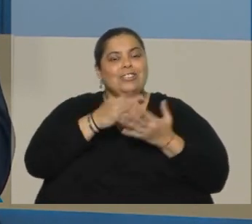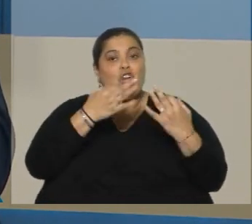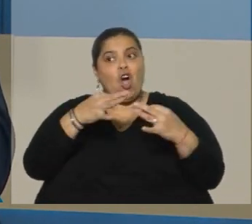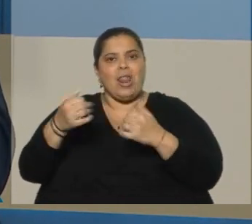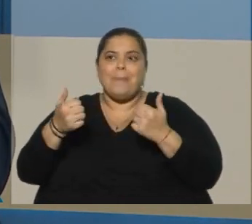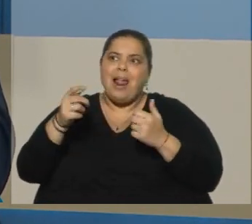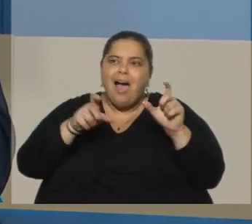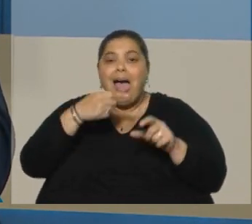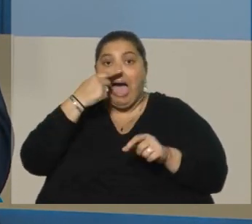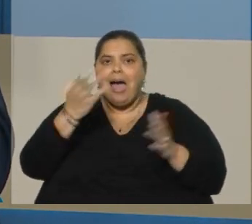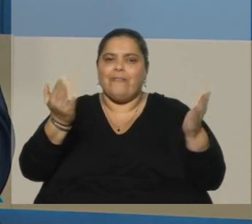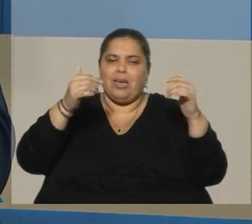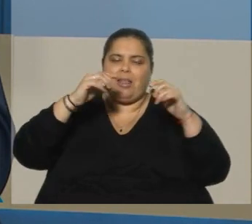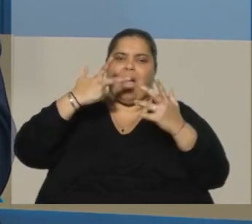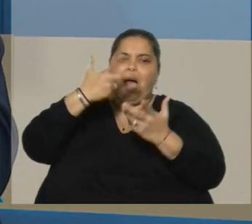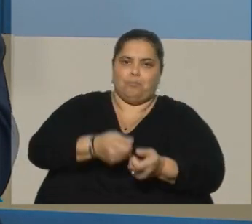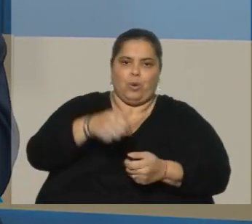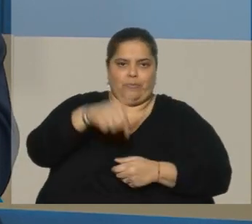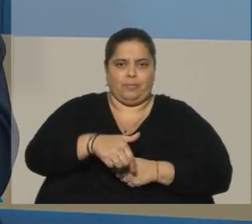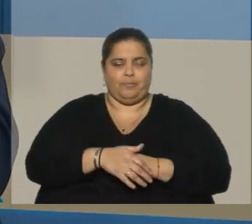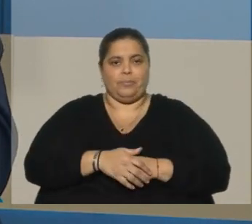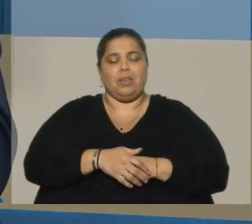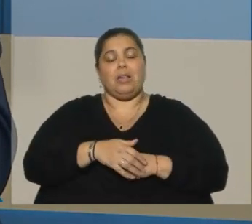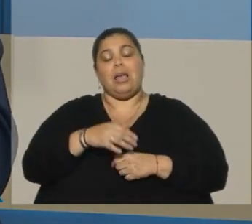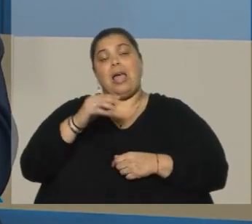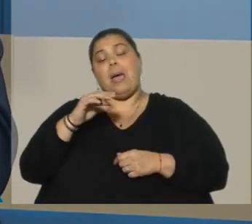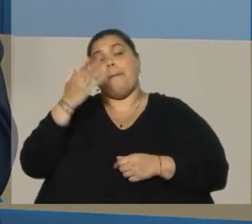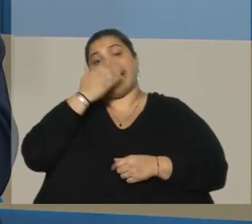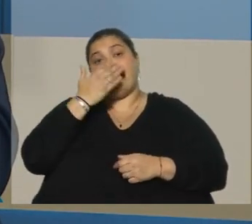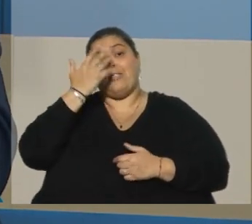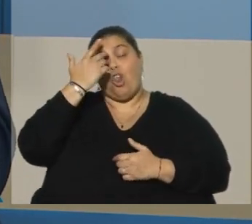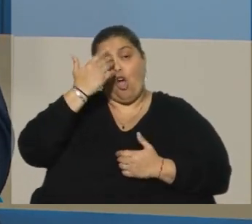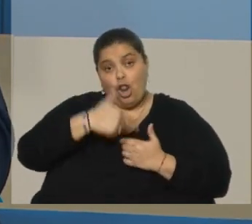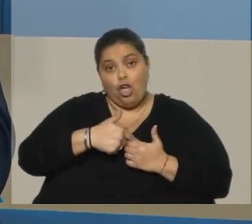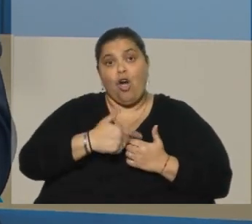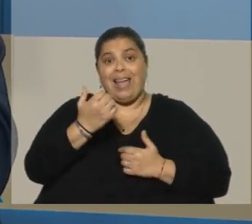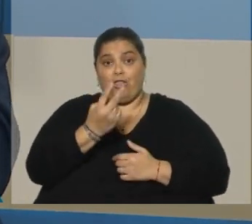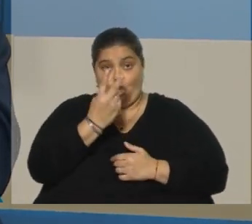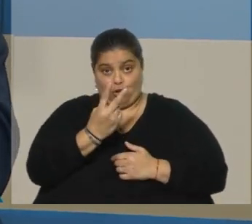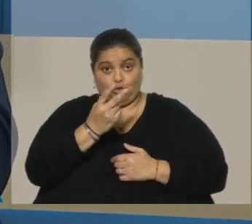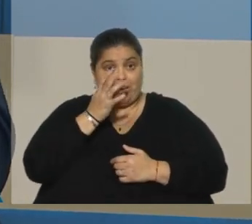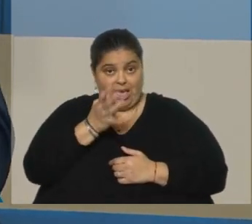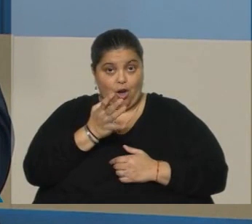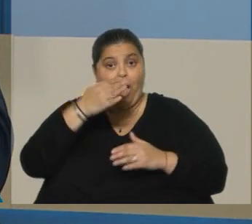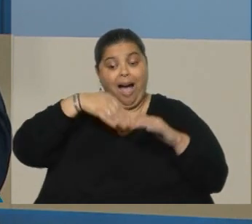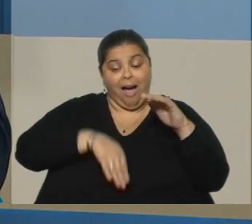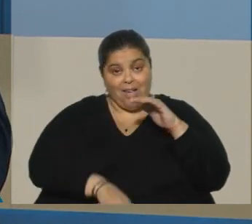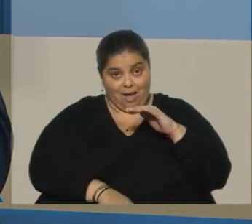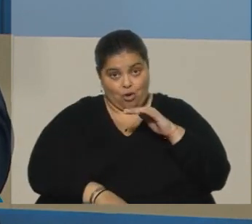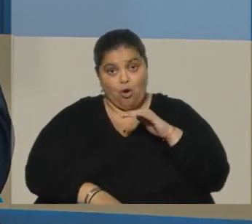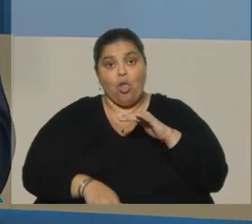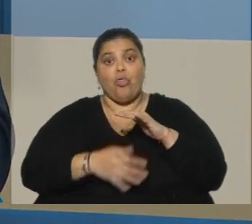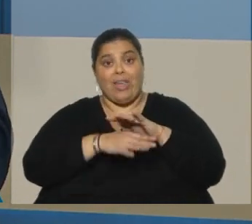el mundo petrolero hay 2 tipos de riesgo. El riesgo por encima del suelo y por debajo del suelo. El debajo del suelo es el riesgo